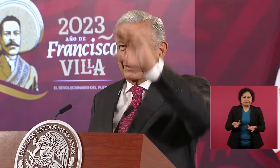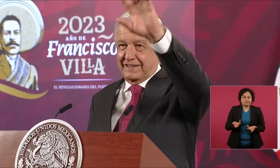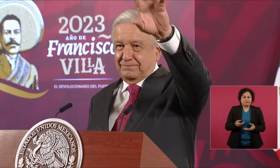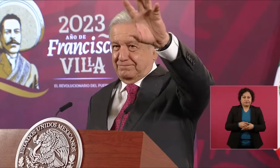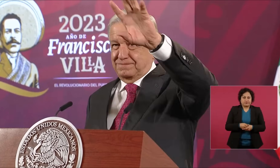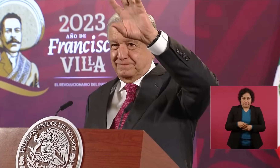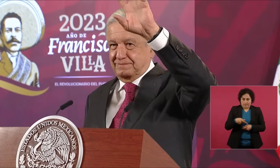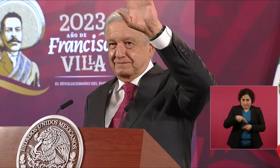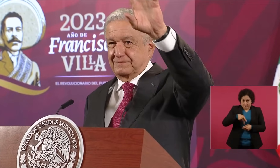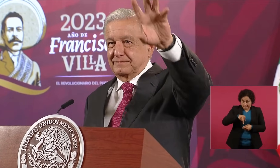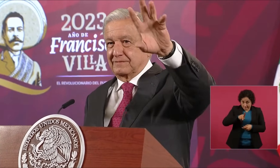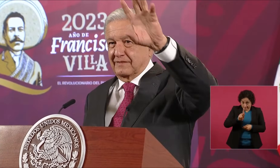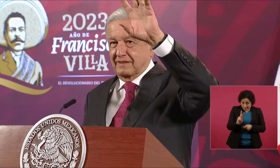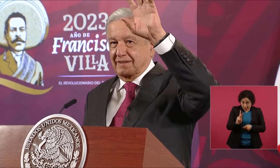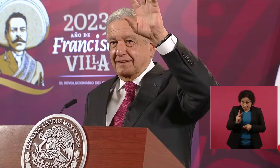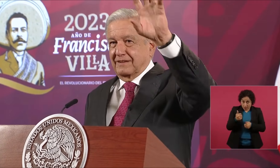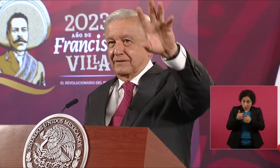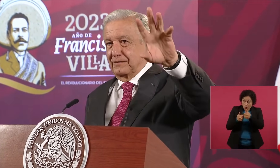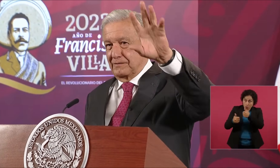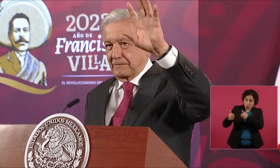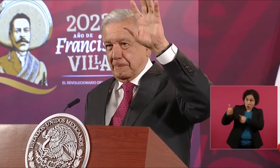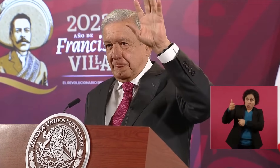a los que